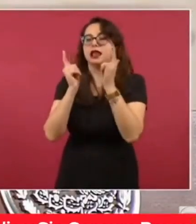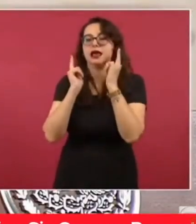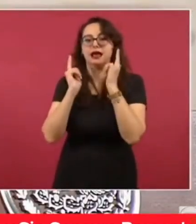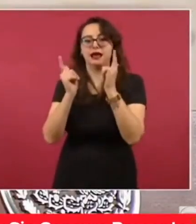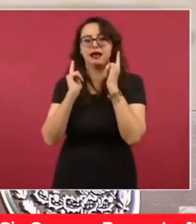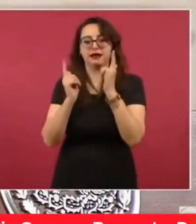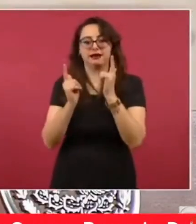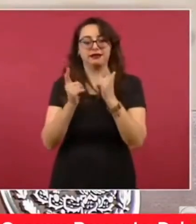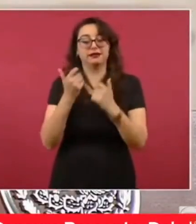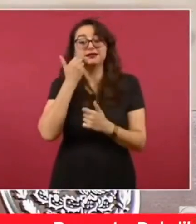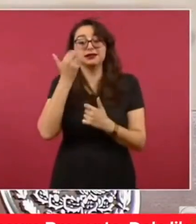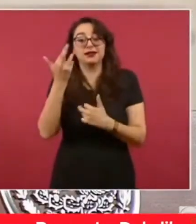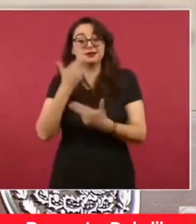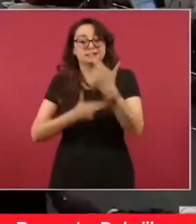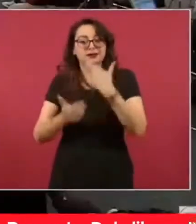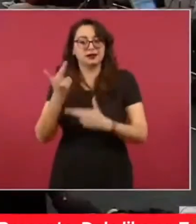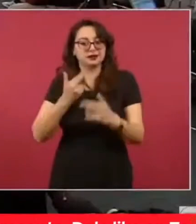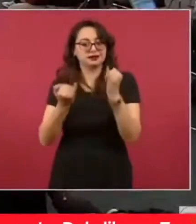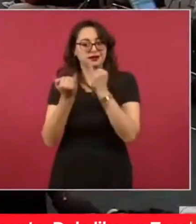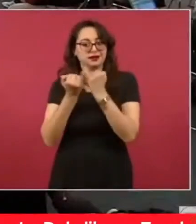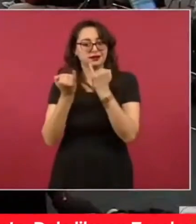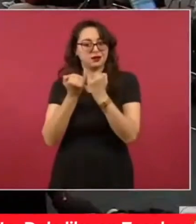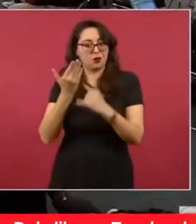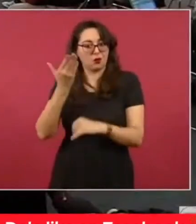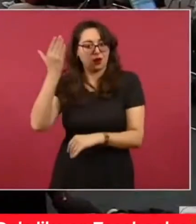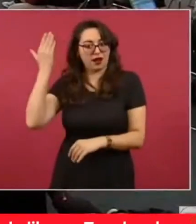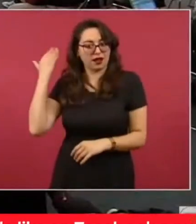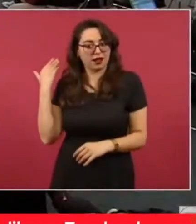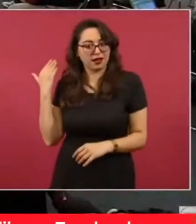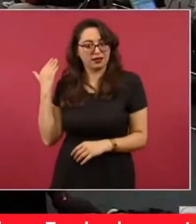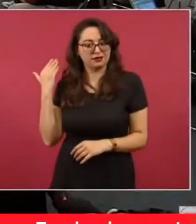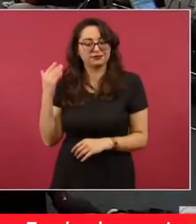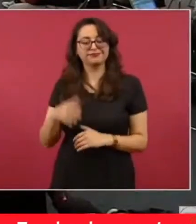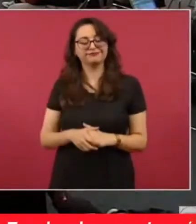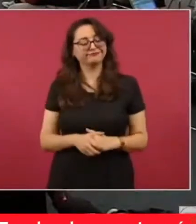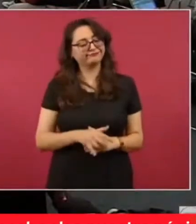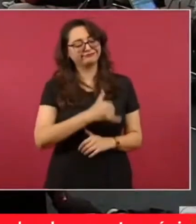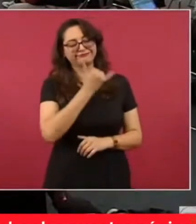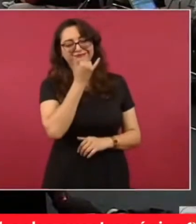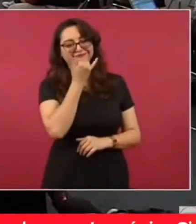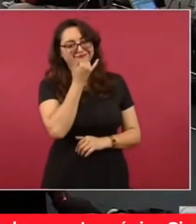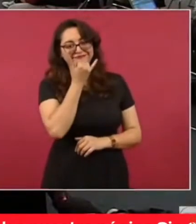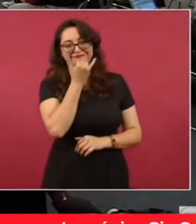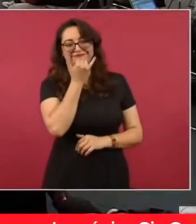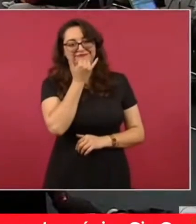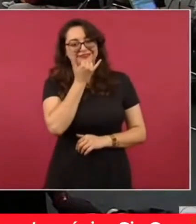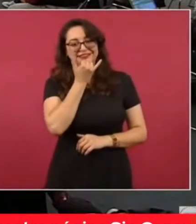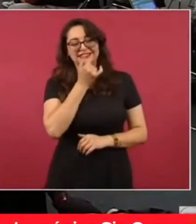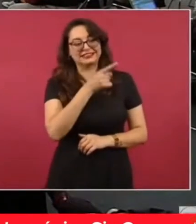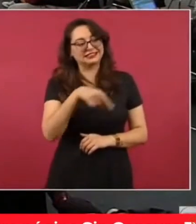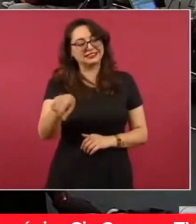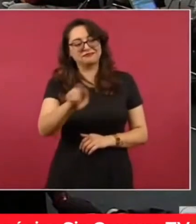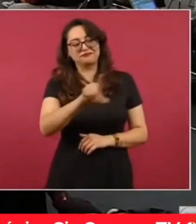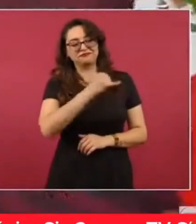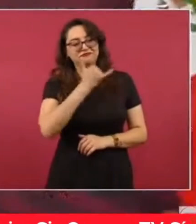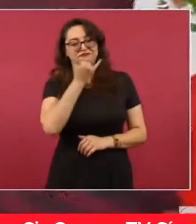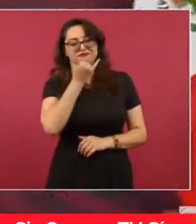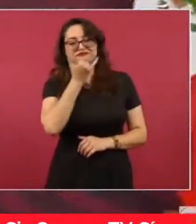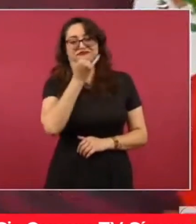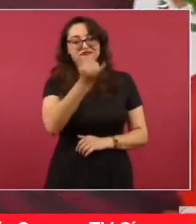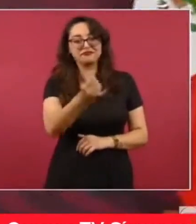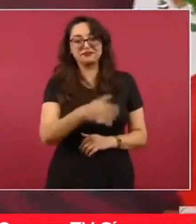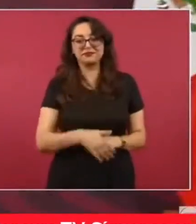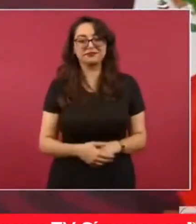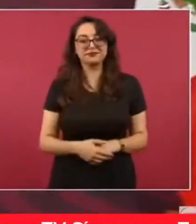y también están equivocados porque este la